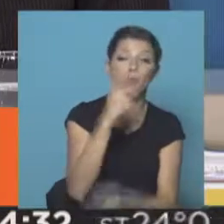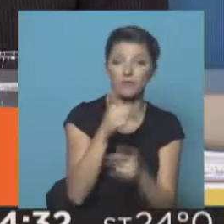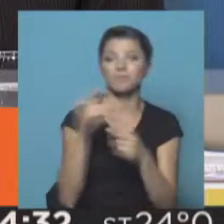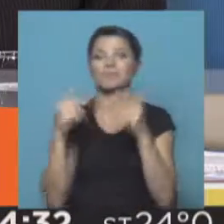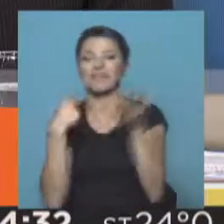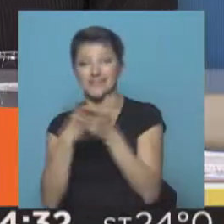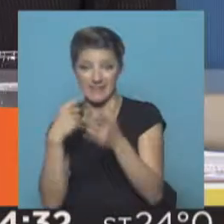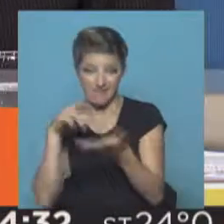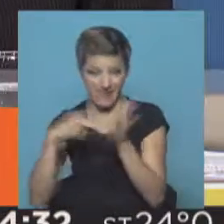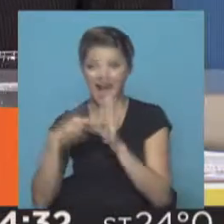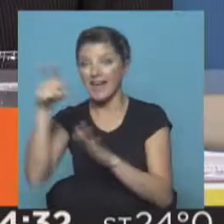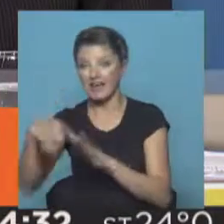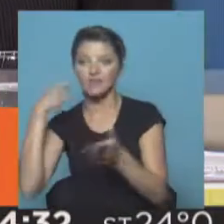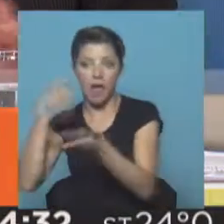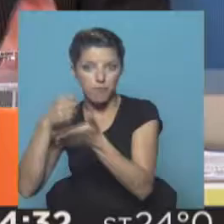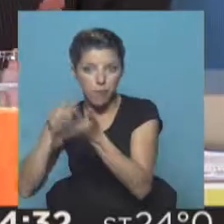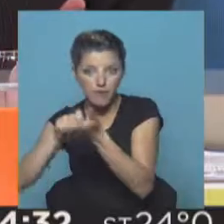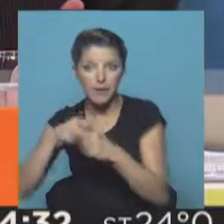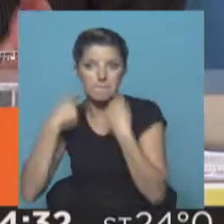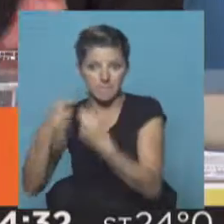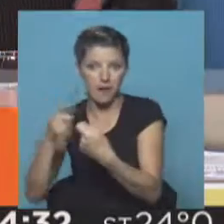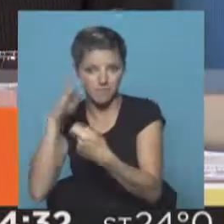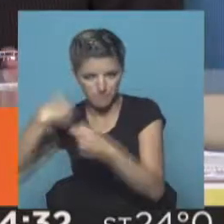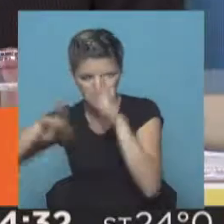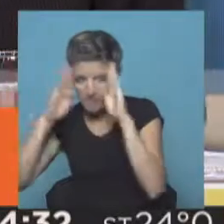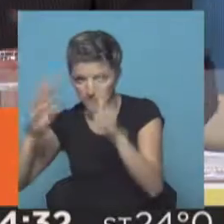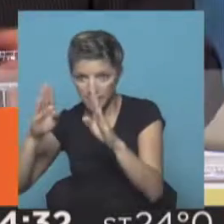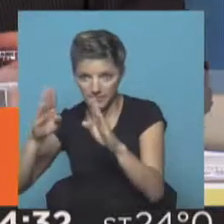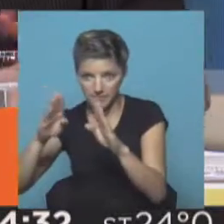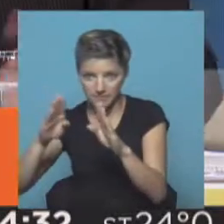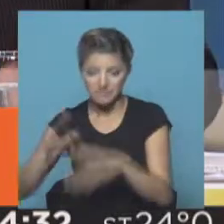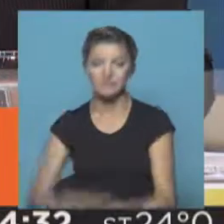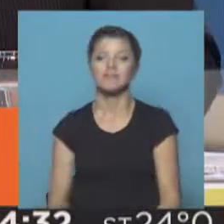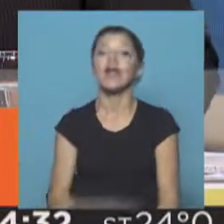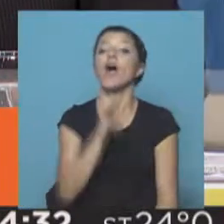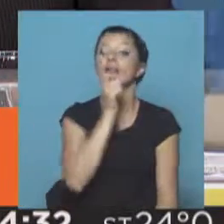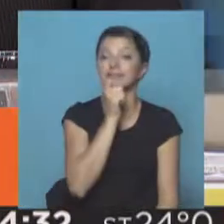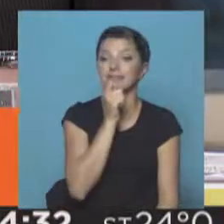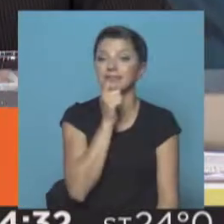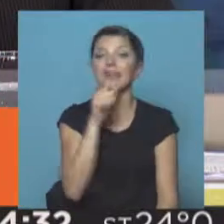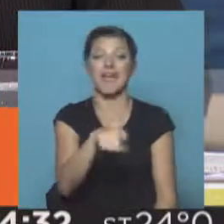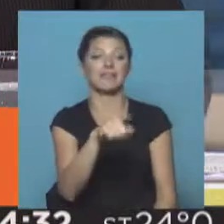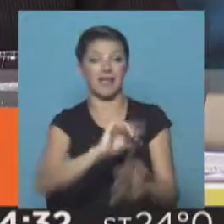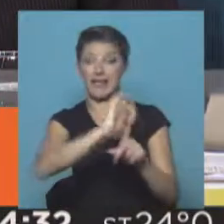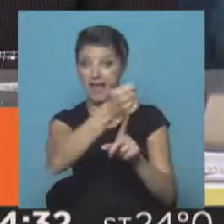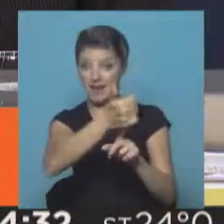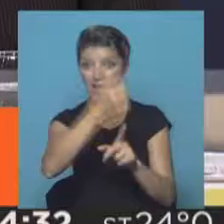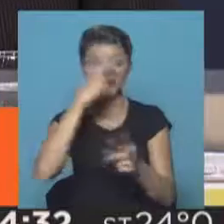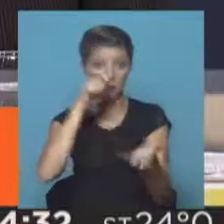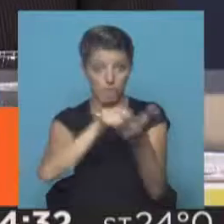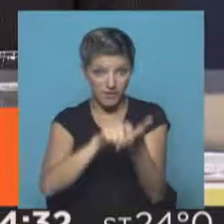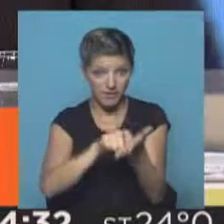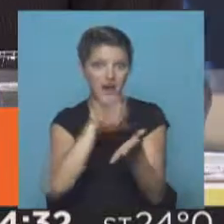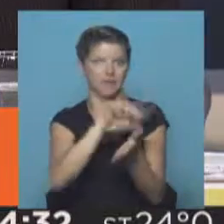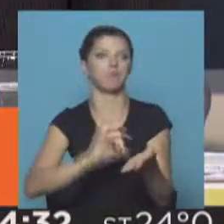mucho mejor Hillary que Donald Trump. Es decir, quien apuesta a Hillary va a ganar mucho menos que aquel que dé el batacazo con Donald Trump. Ah,